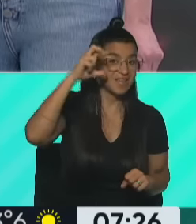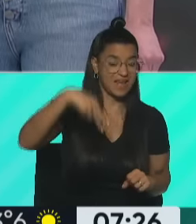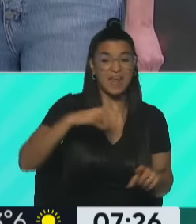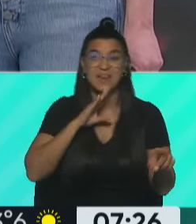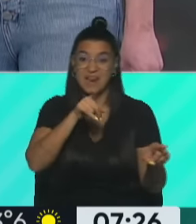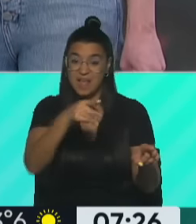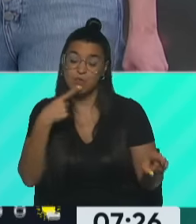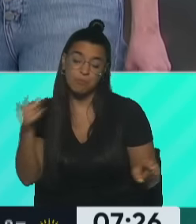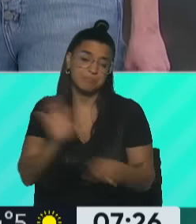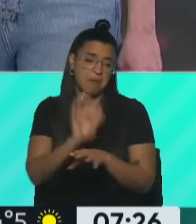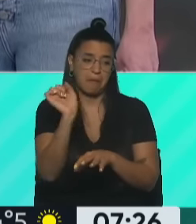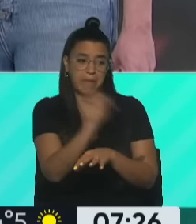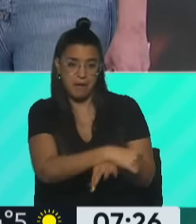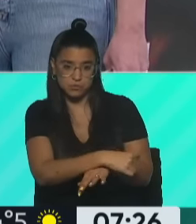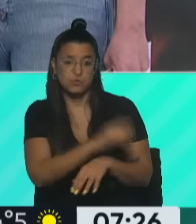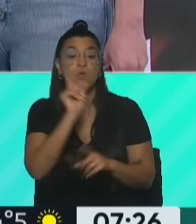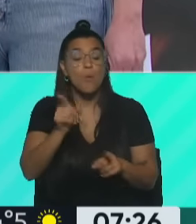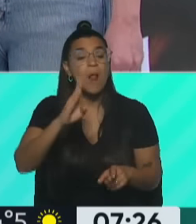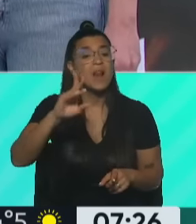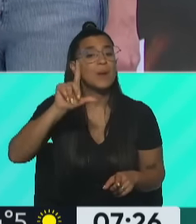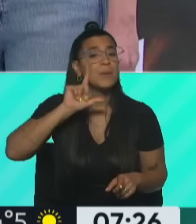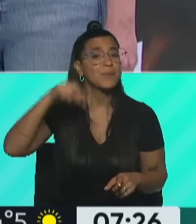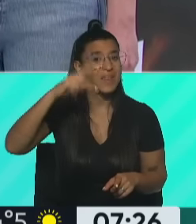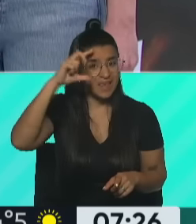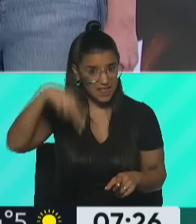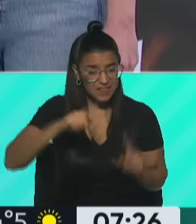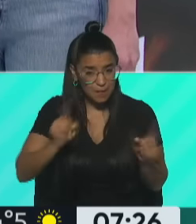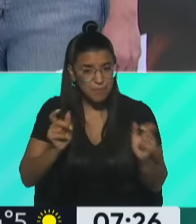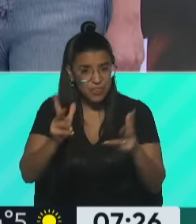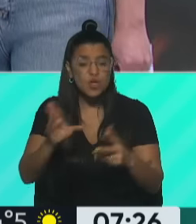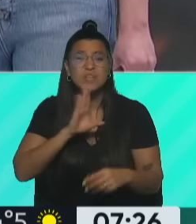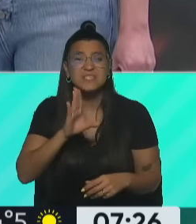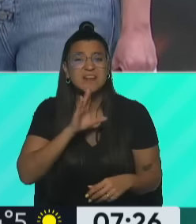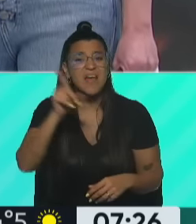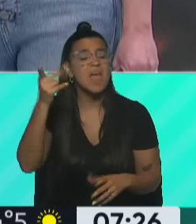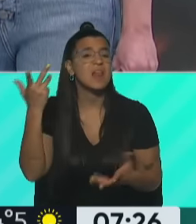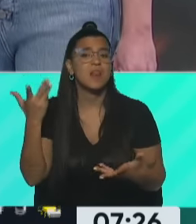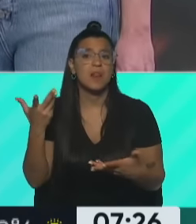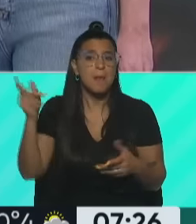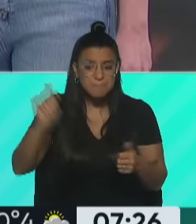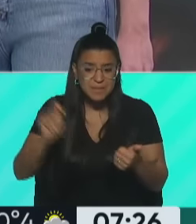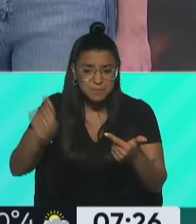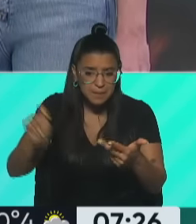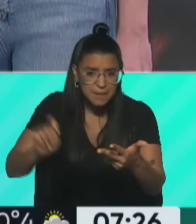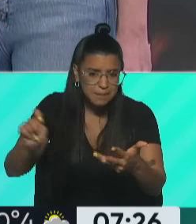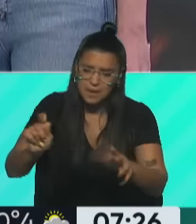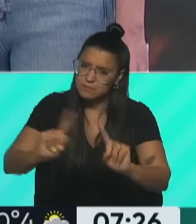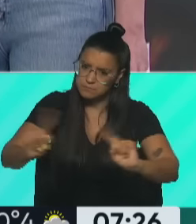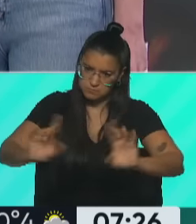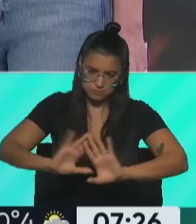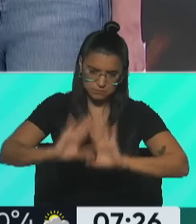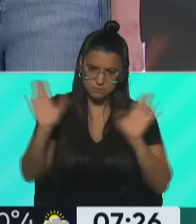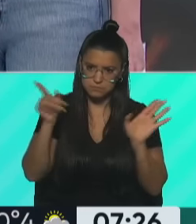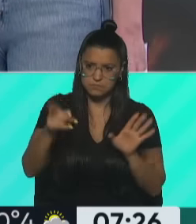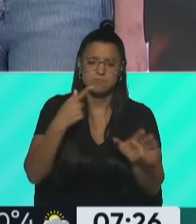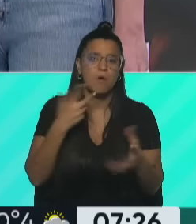no ha sido escuchado. Sin embargo, Blinken también agregó que Israel no iba a tener muchos meses más, y a esto se refería con